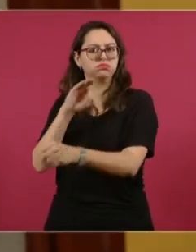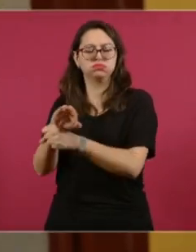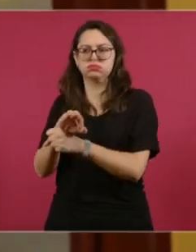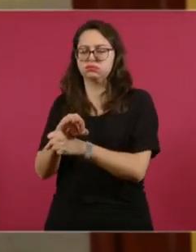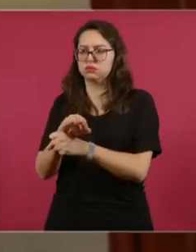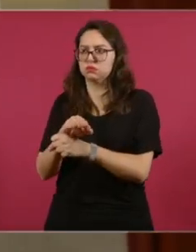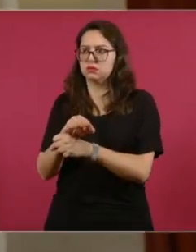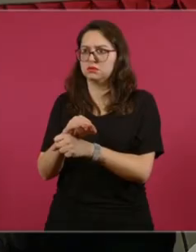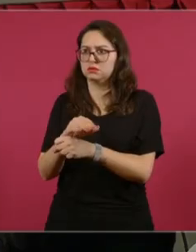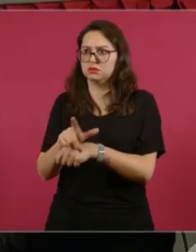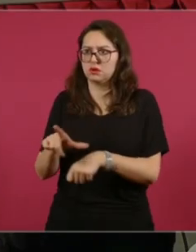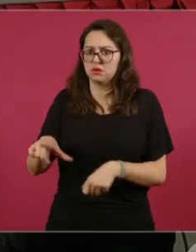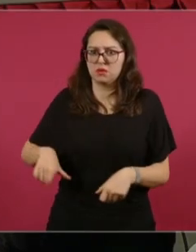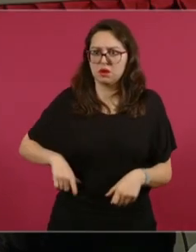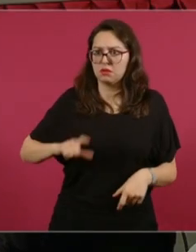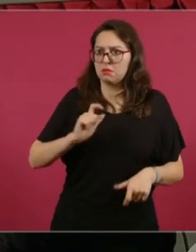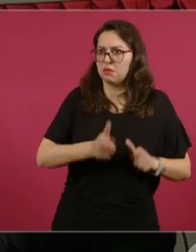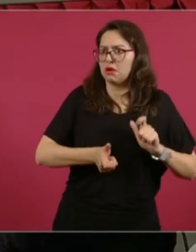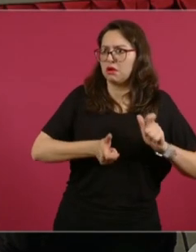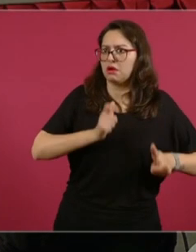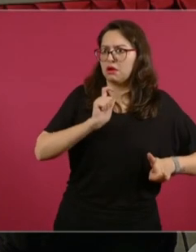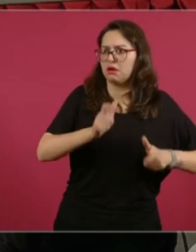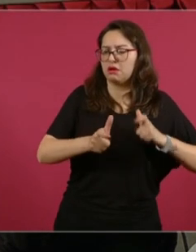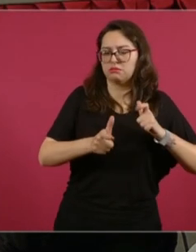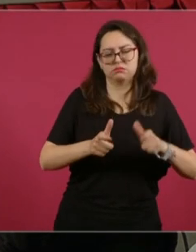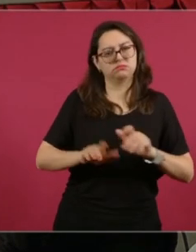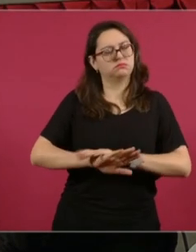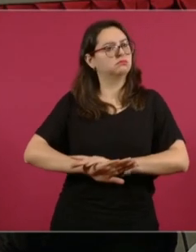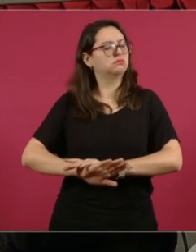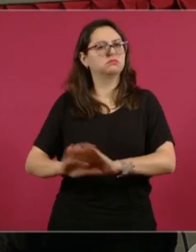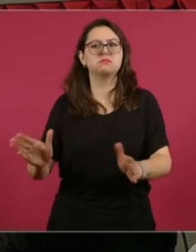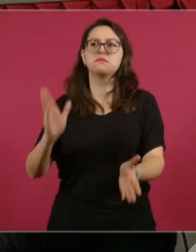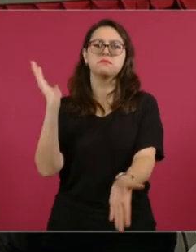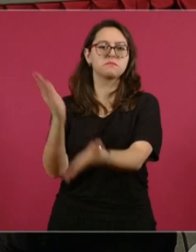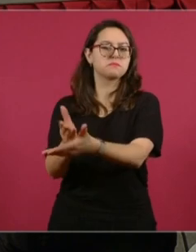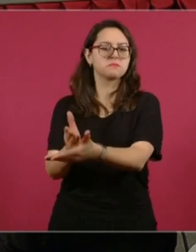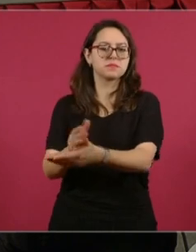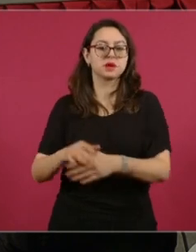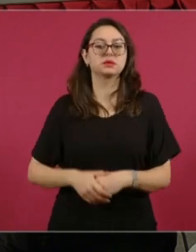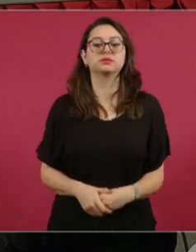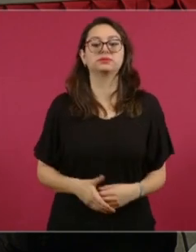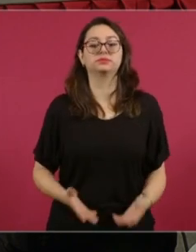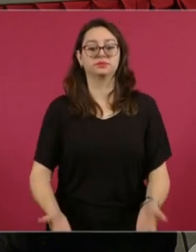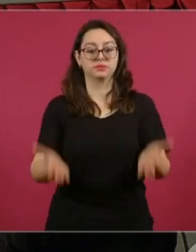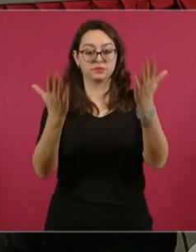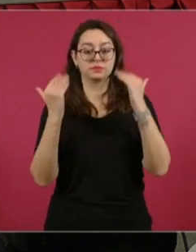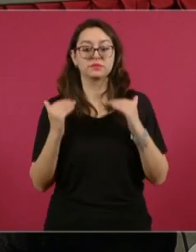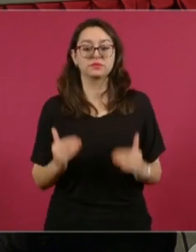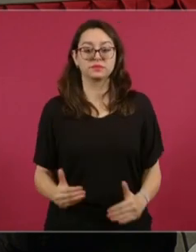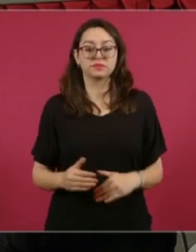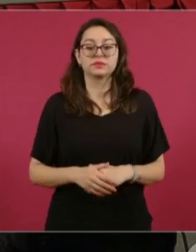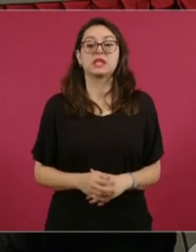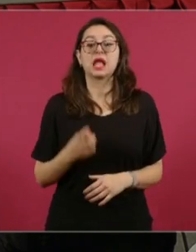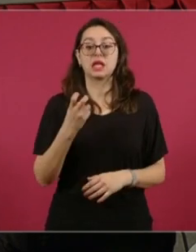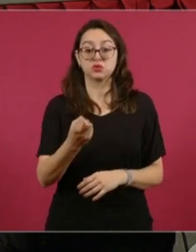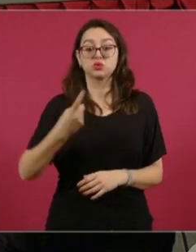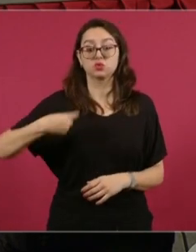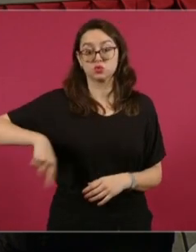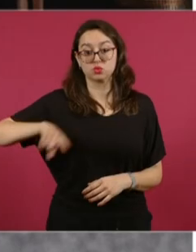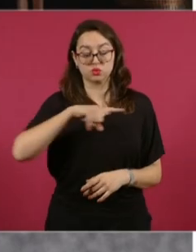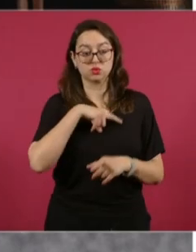recursos públicos. Adelante. Por el otro lado está este pilar dentro de las iniciativas que tiene que